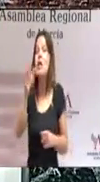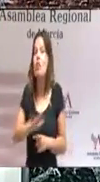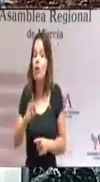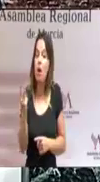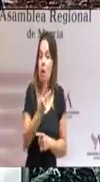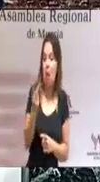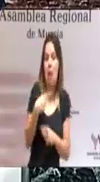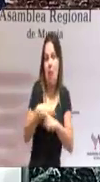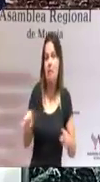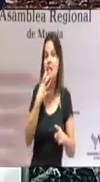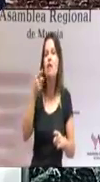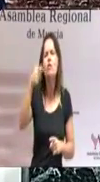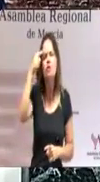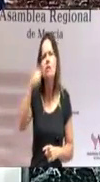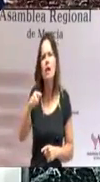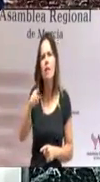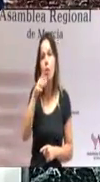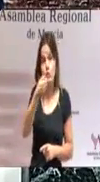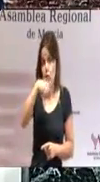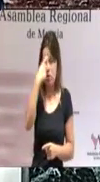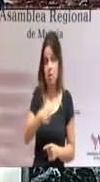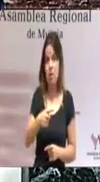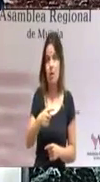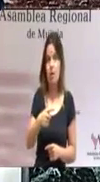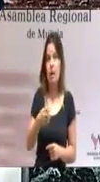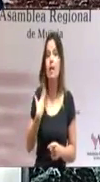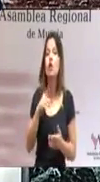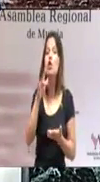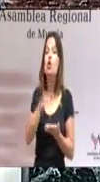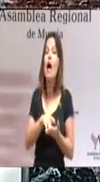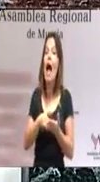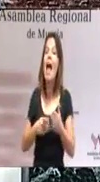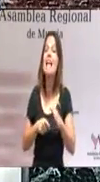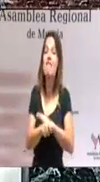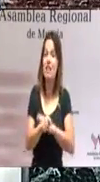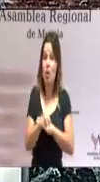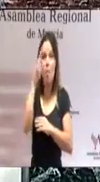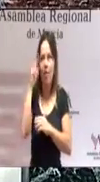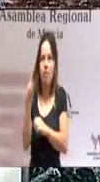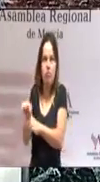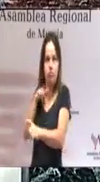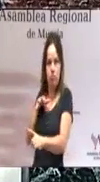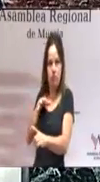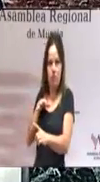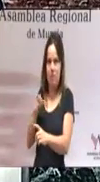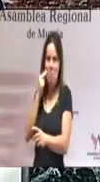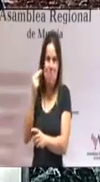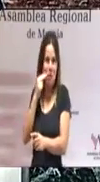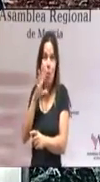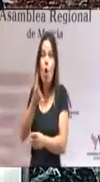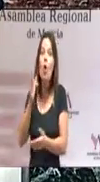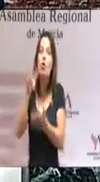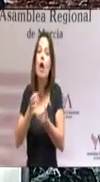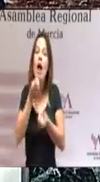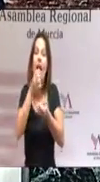otro? Donde, como usted sabe, porque lo sabemos todos, la inversión huye de Madrid, espantada por las